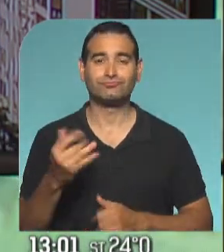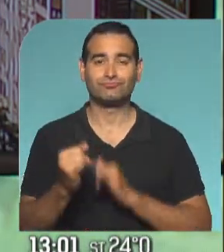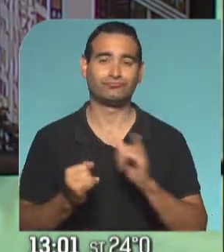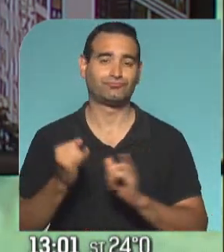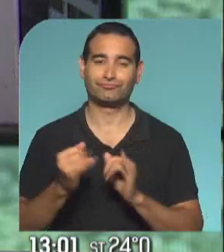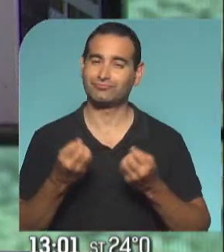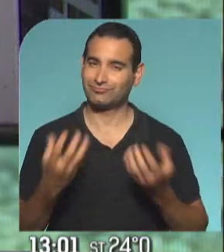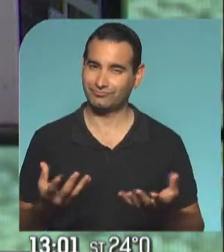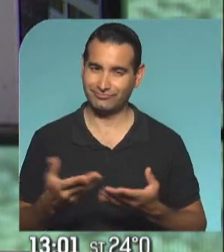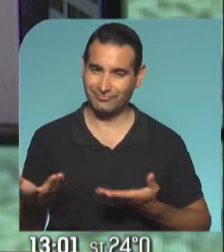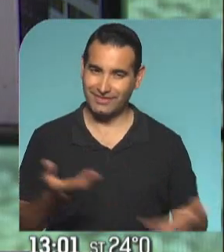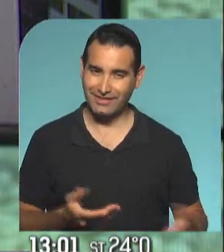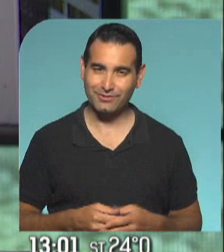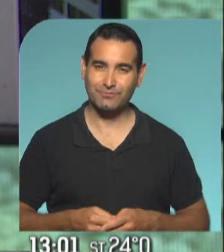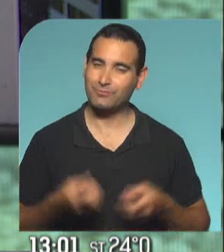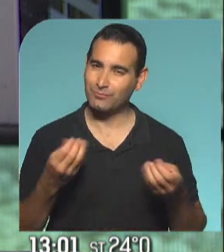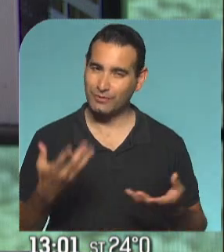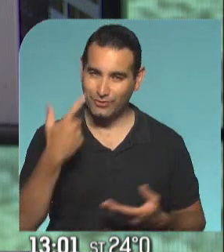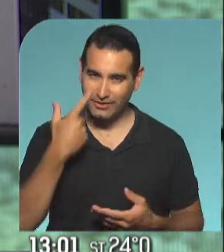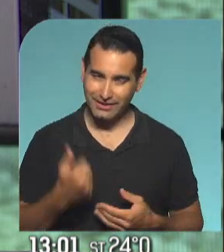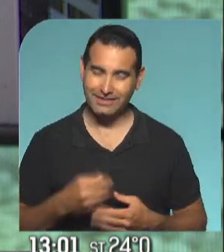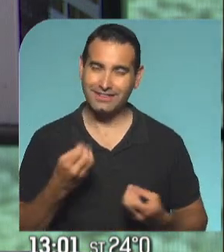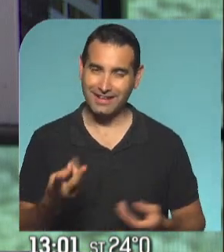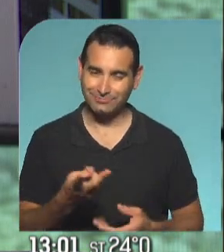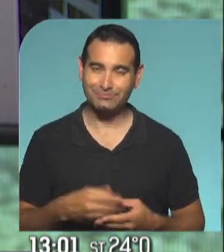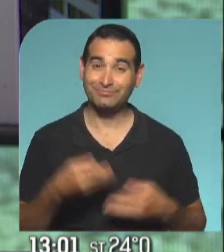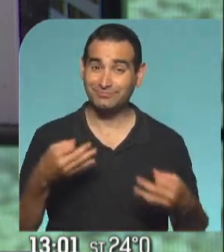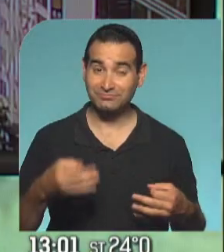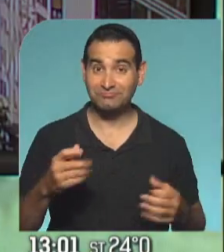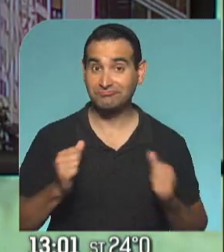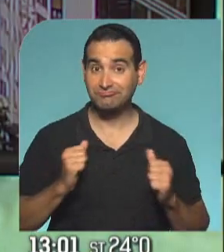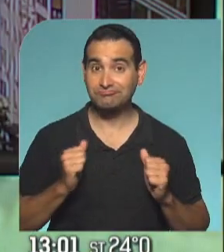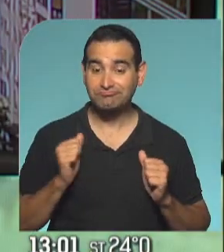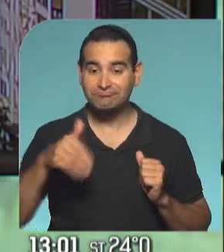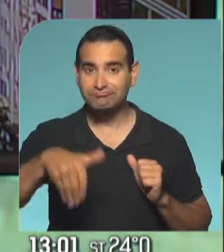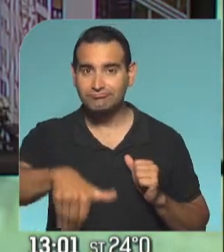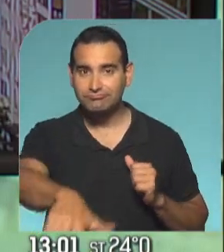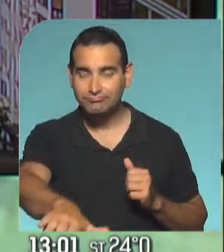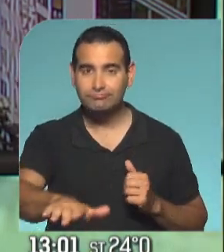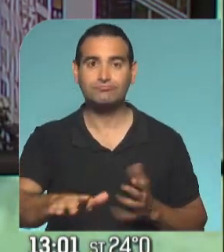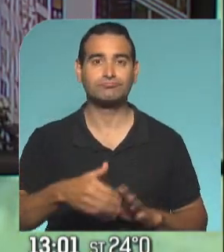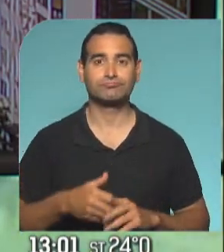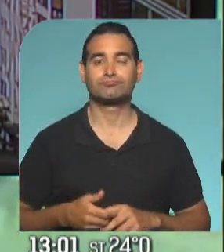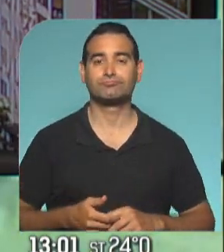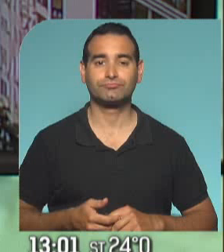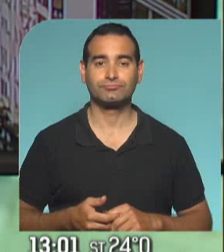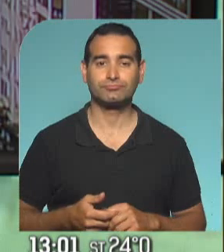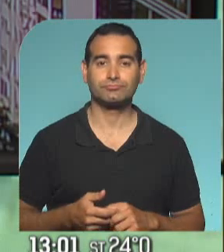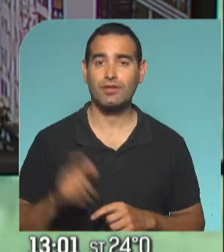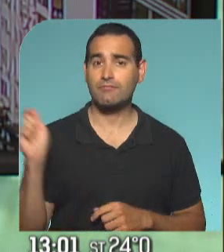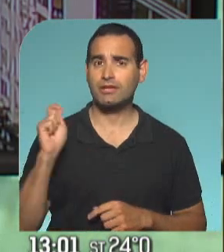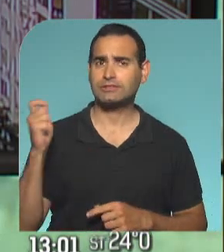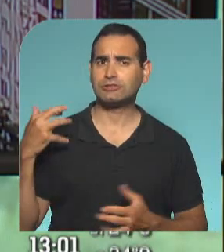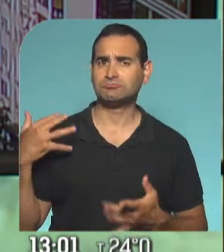ricardo bienvenidos cómo le vas que tal muy buenos días comandante bueno las expectativas para lo que viene y lo que ha sucedido justamente en los últimos